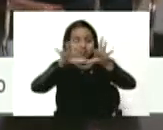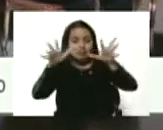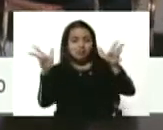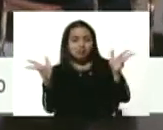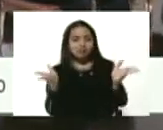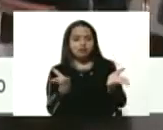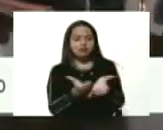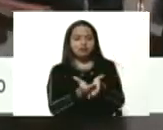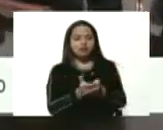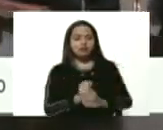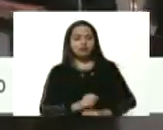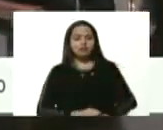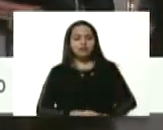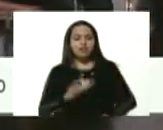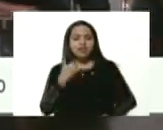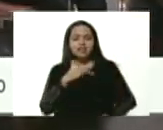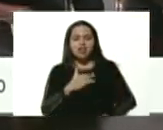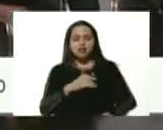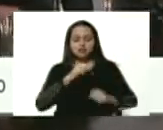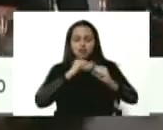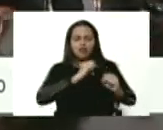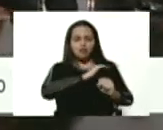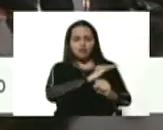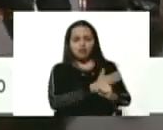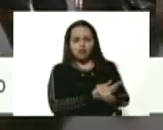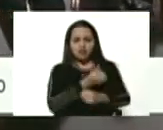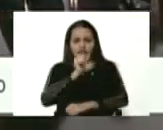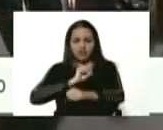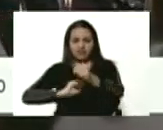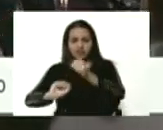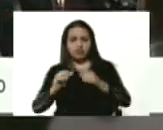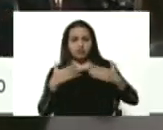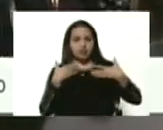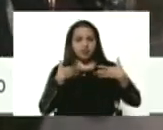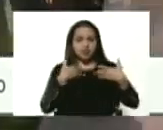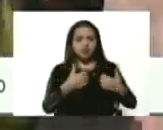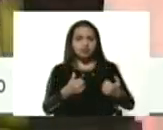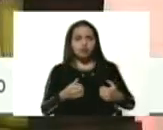y estamos dando una tremenda batalla por la salud.